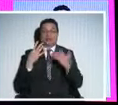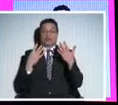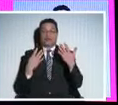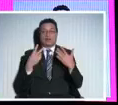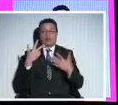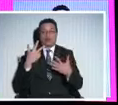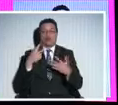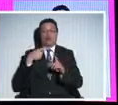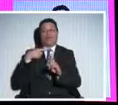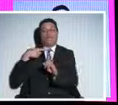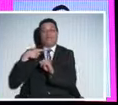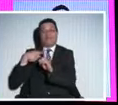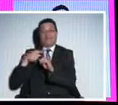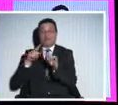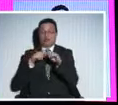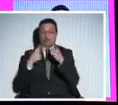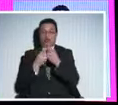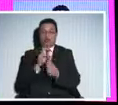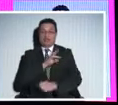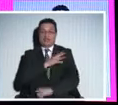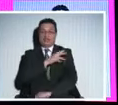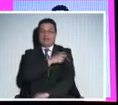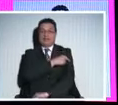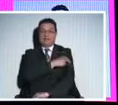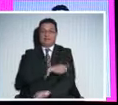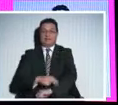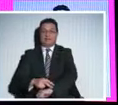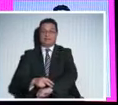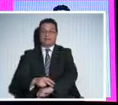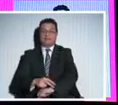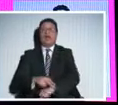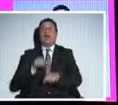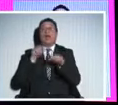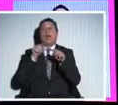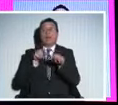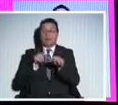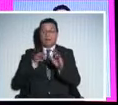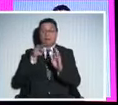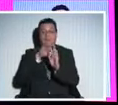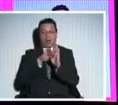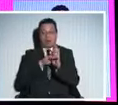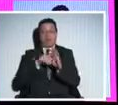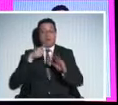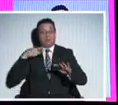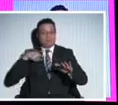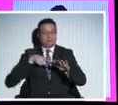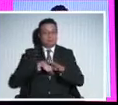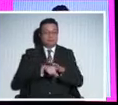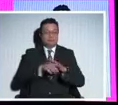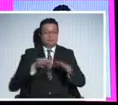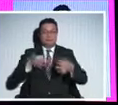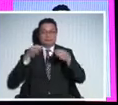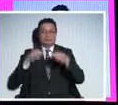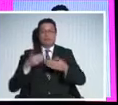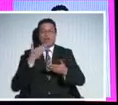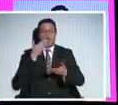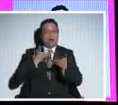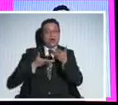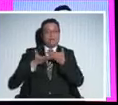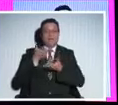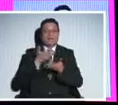611.398 beneficiarios en todo Chile. Estos programas intervienen directamente en la convivencia